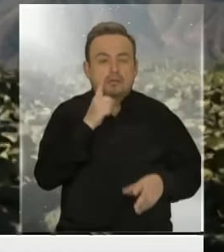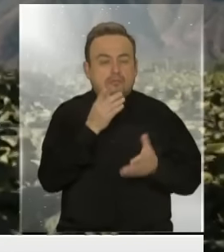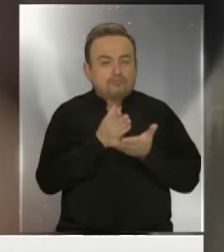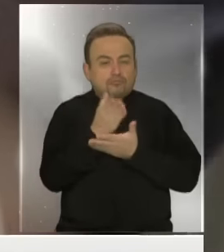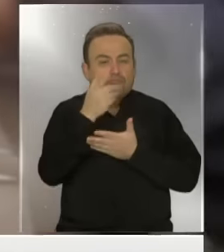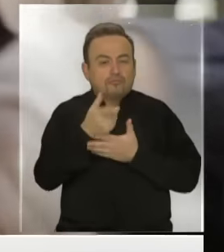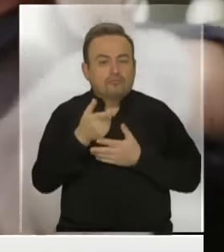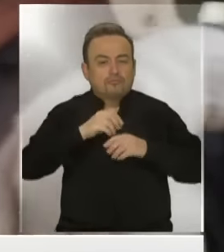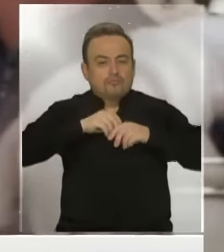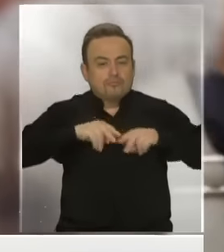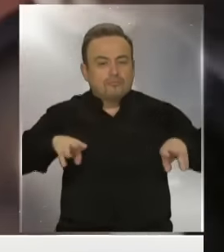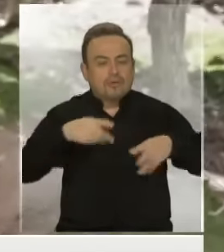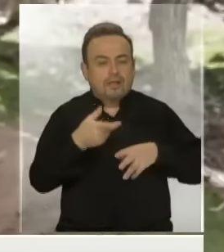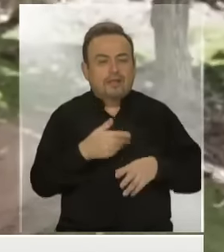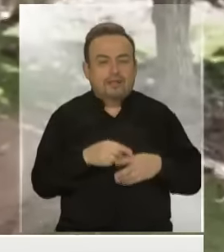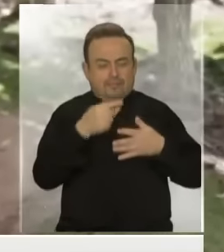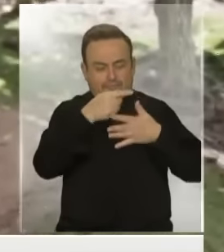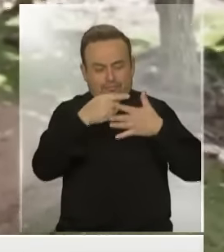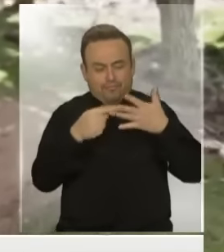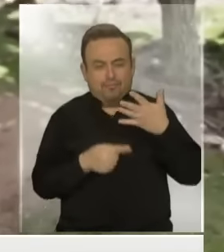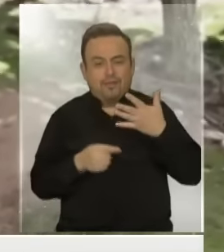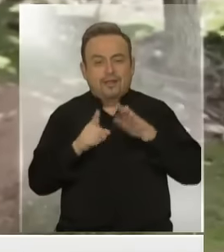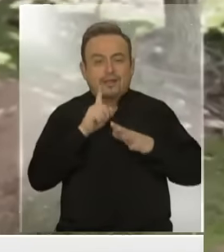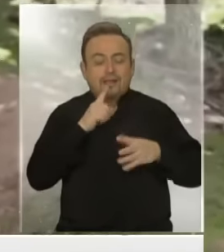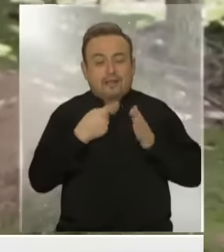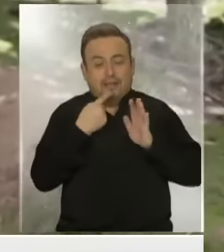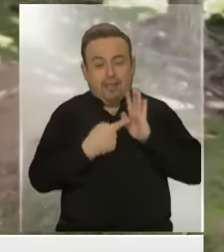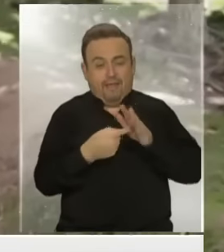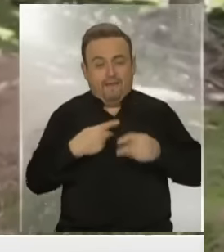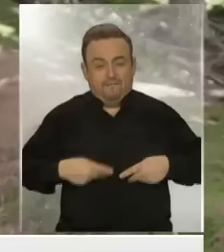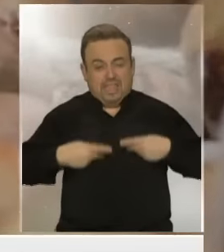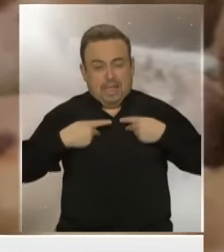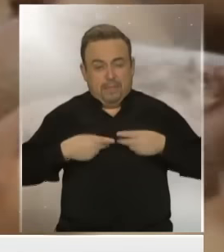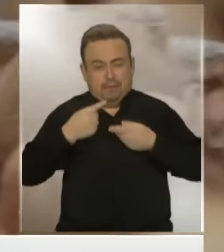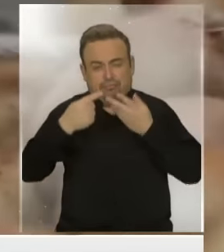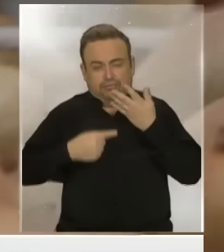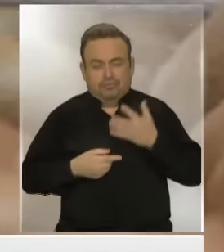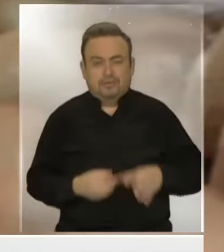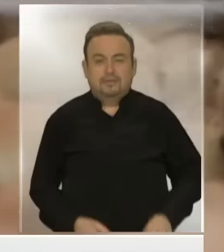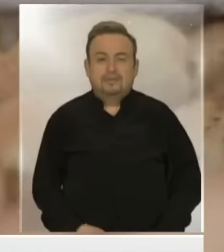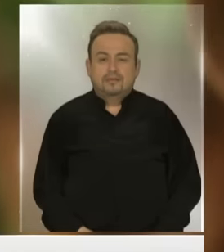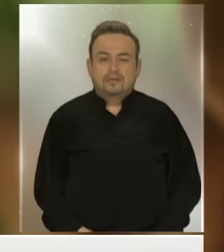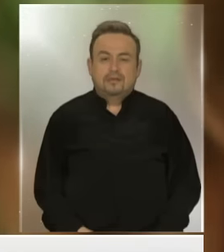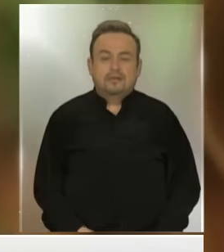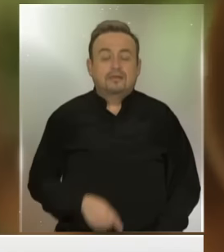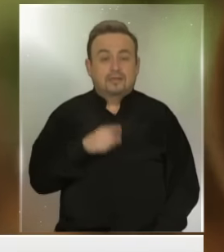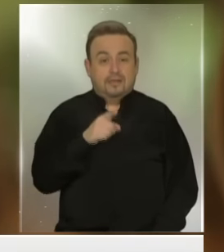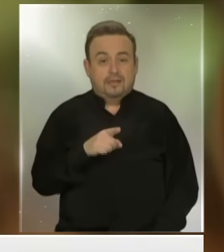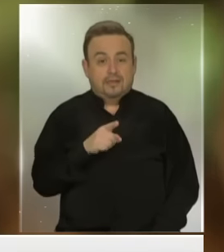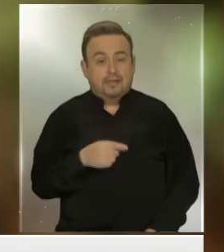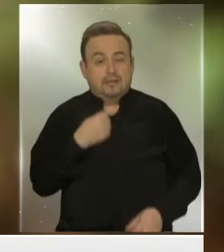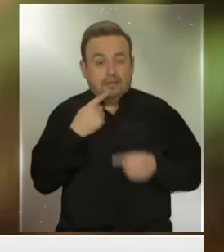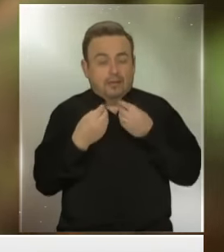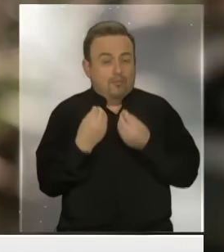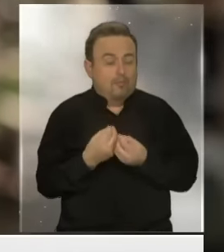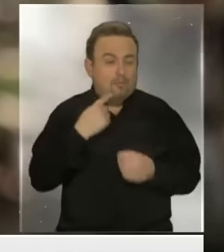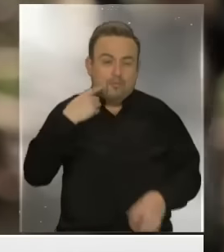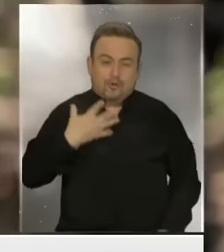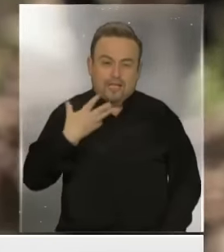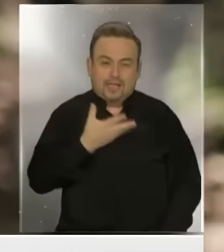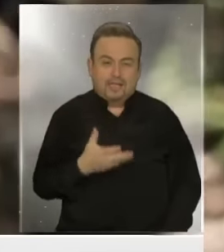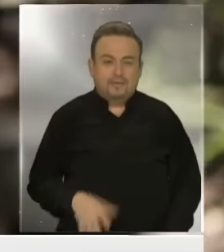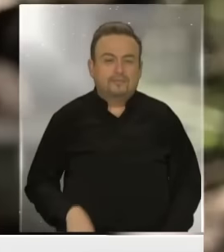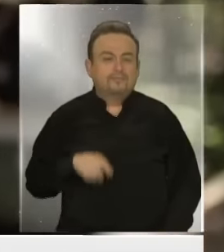origen en la difusión de las propiedades que tanto señalamos en nuestro reportaje. Ese reportaje fue muy